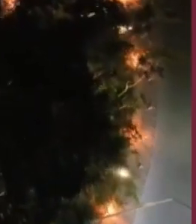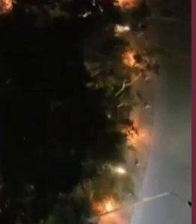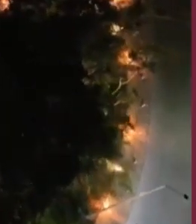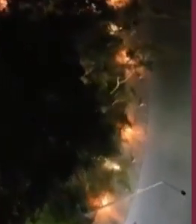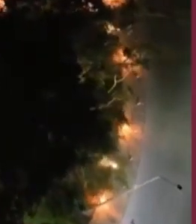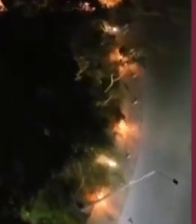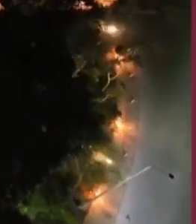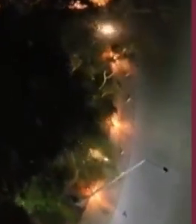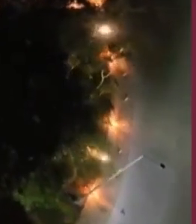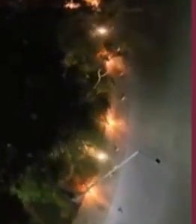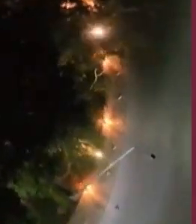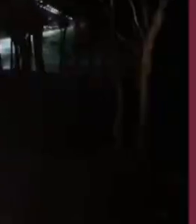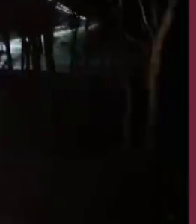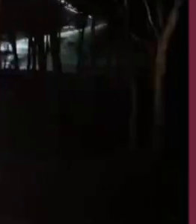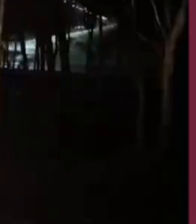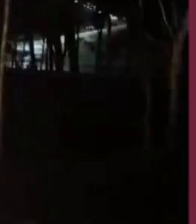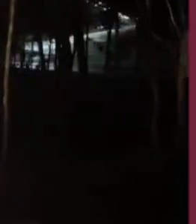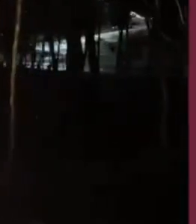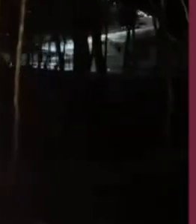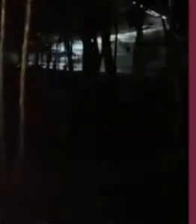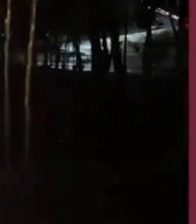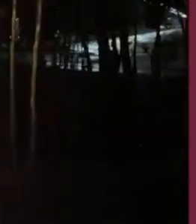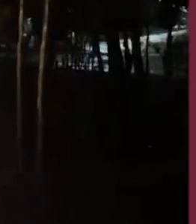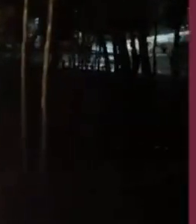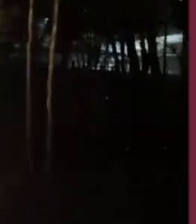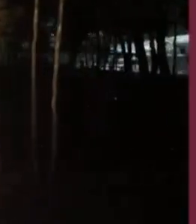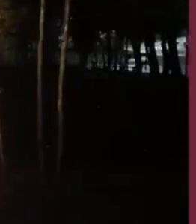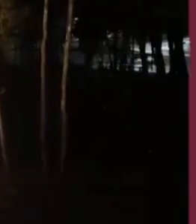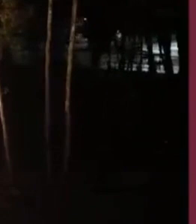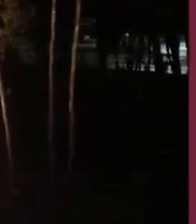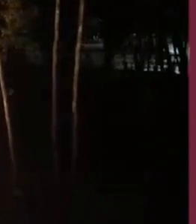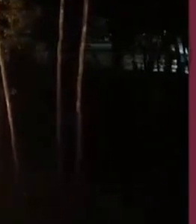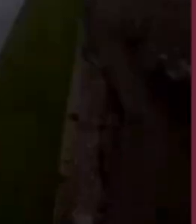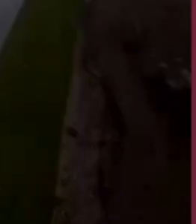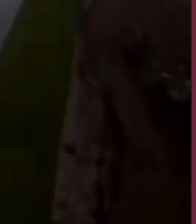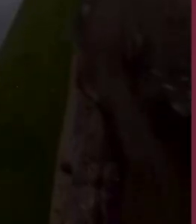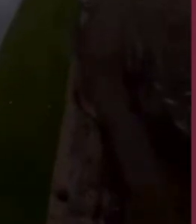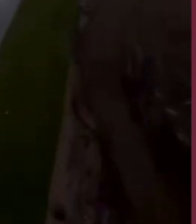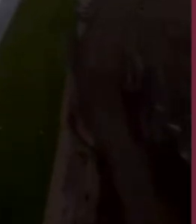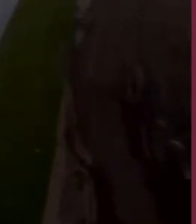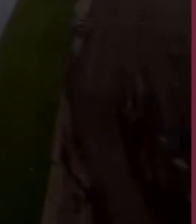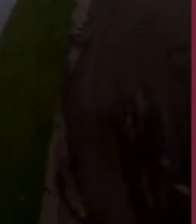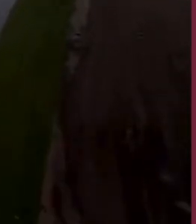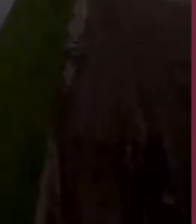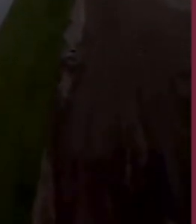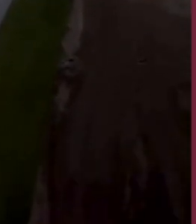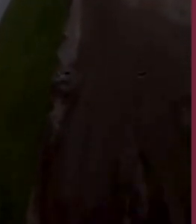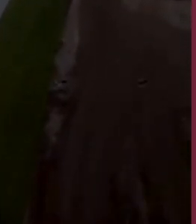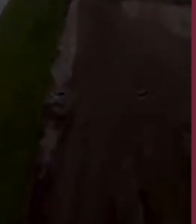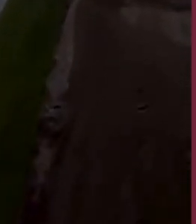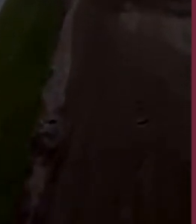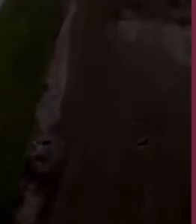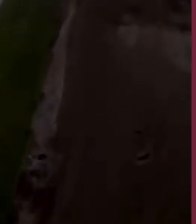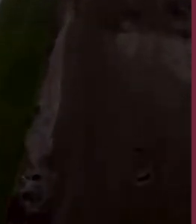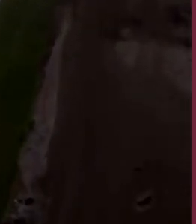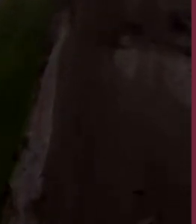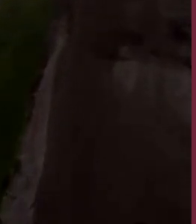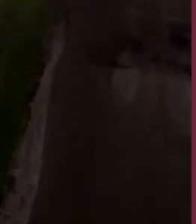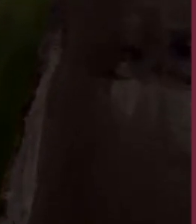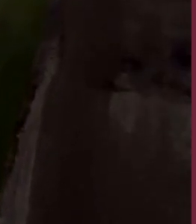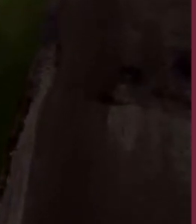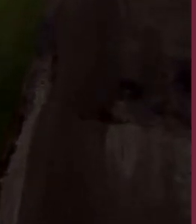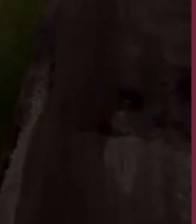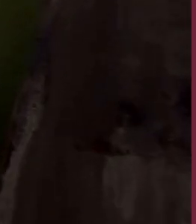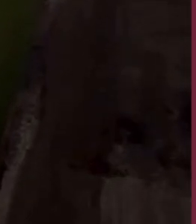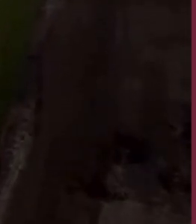normatividad nacional e internacional, contando con las siguientes instalaciones: una pista de 3.700 metros de longitud de